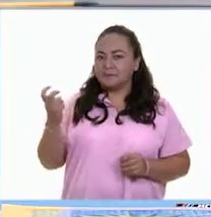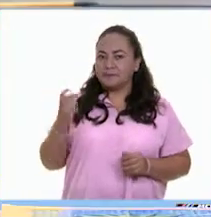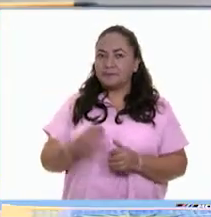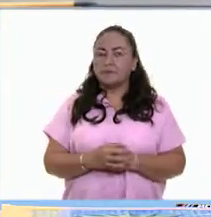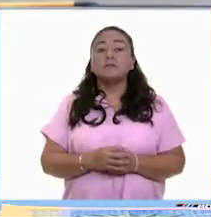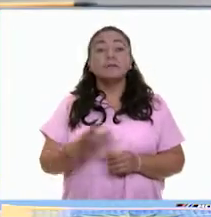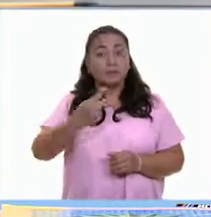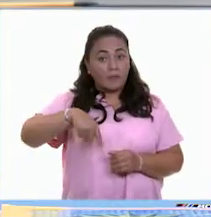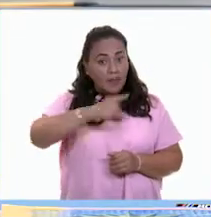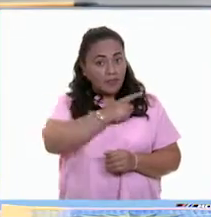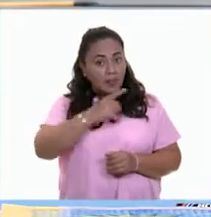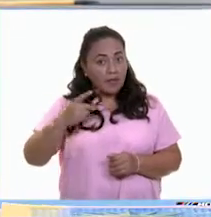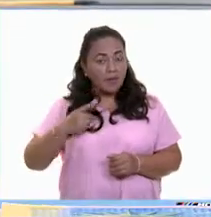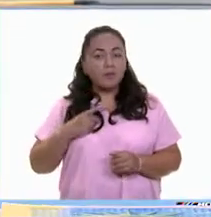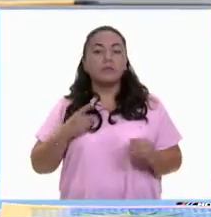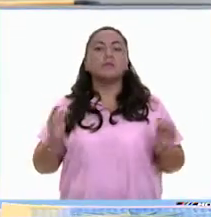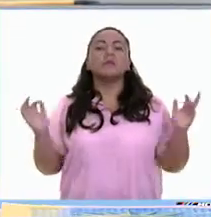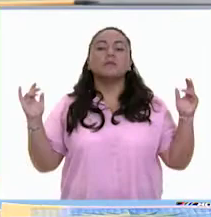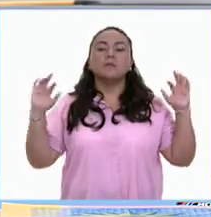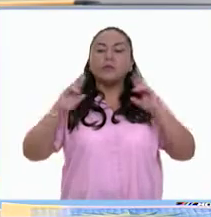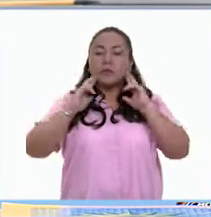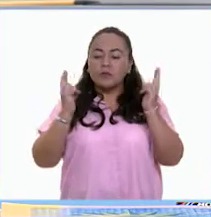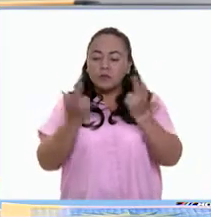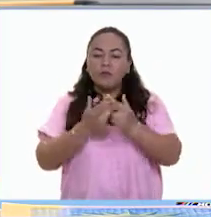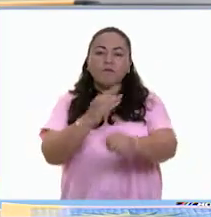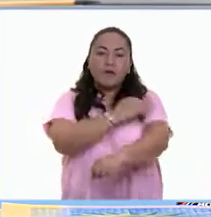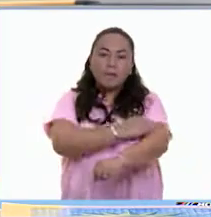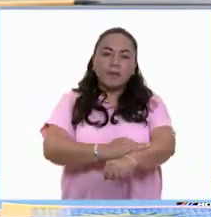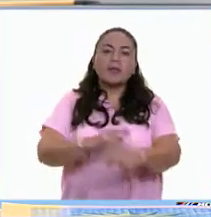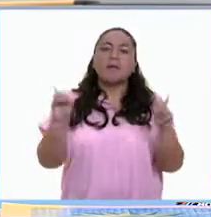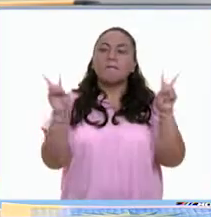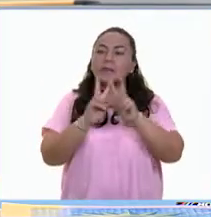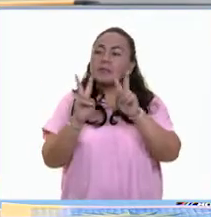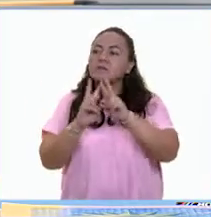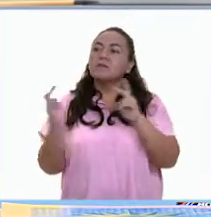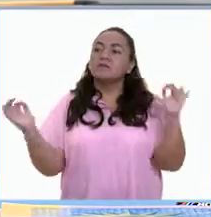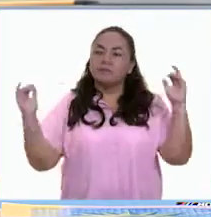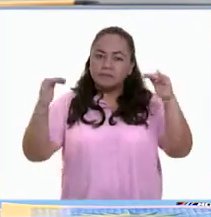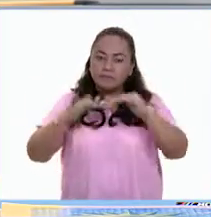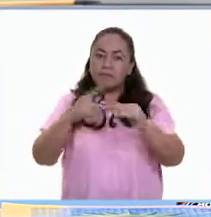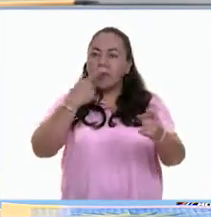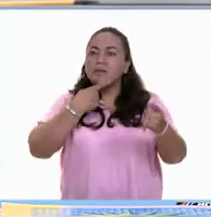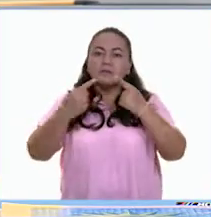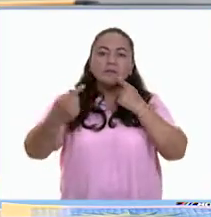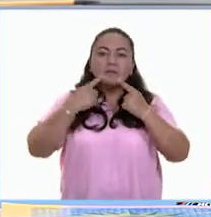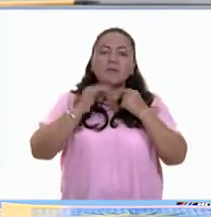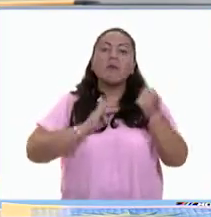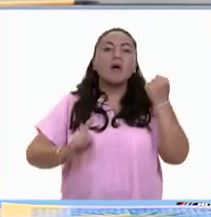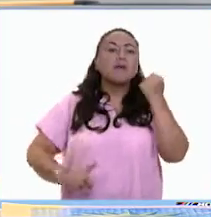Y debemos de reunirnos con nuestra familia y con los vecinos para hacer planes